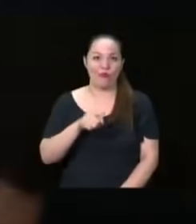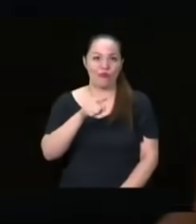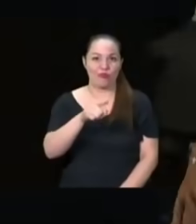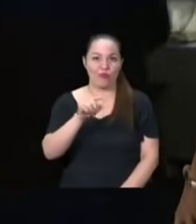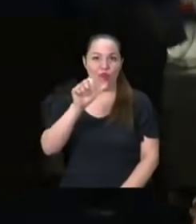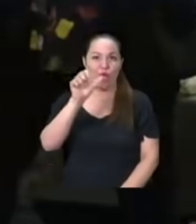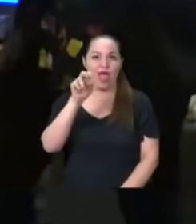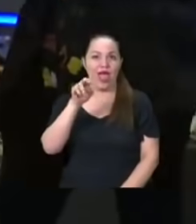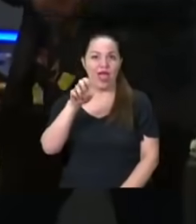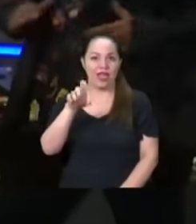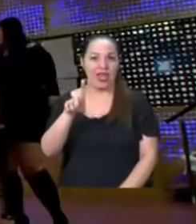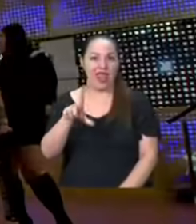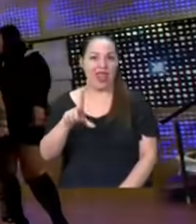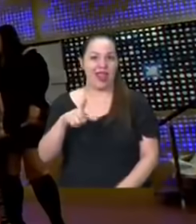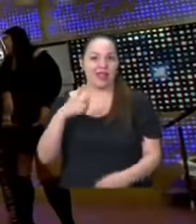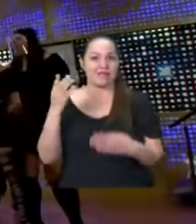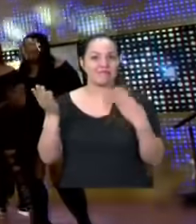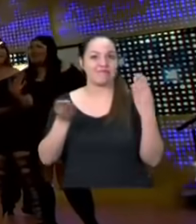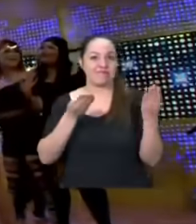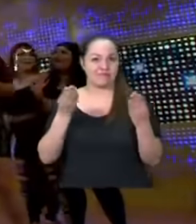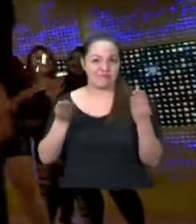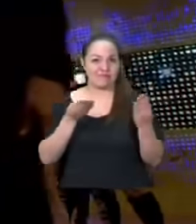duro.